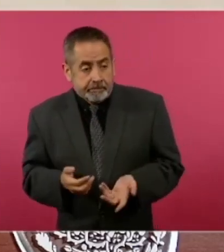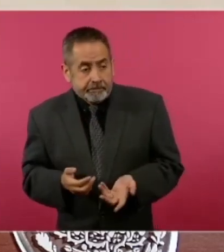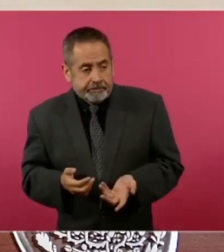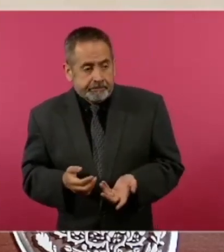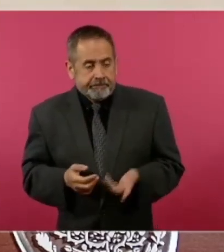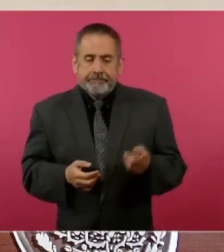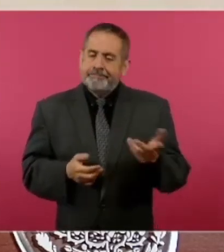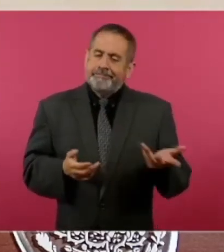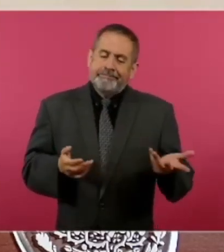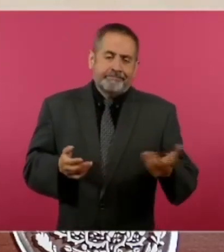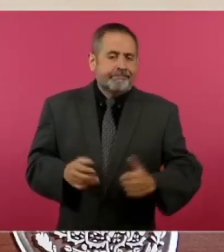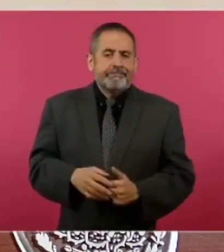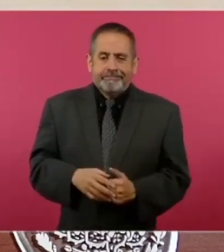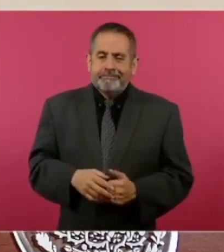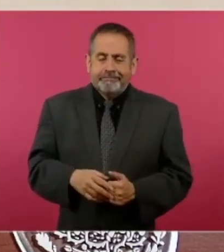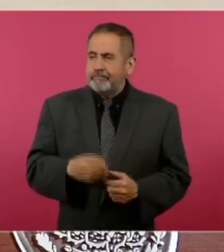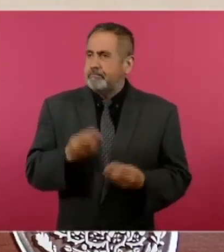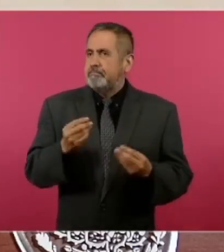que